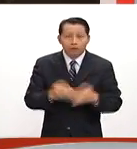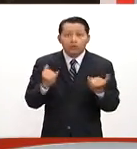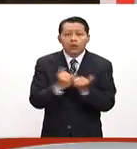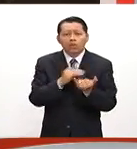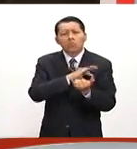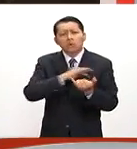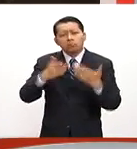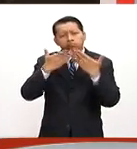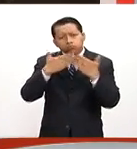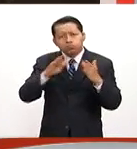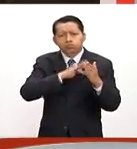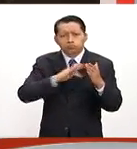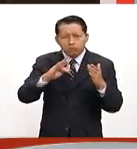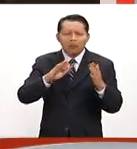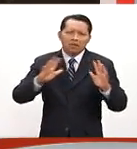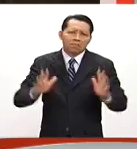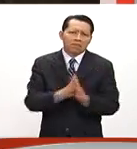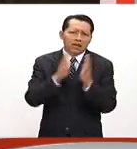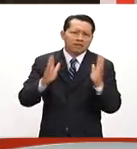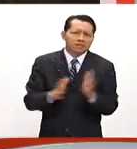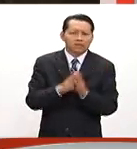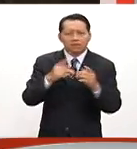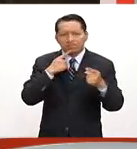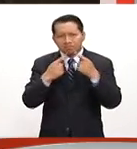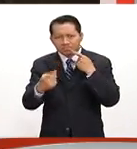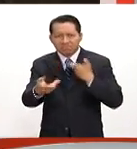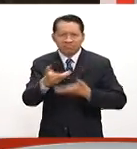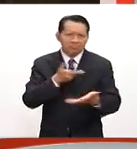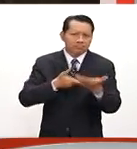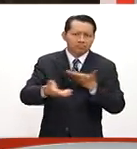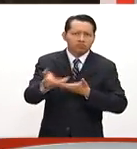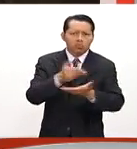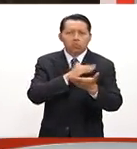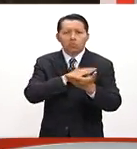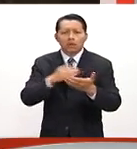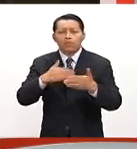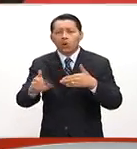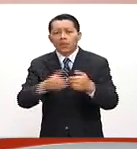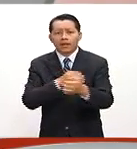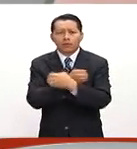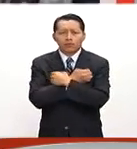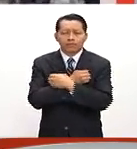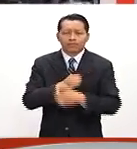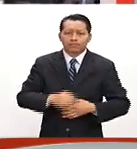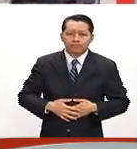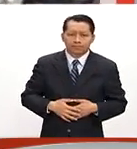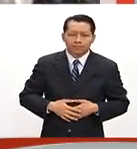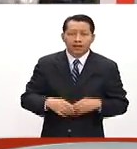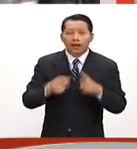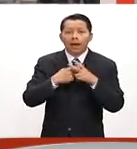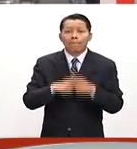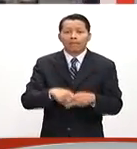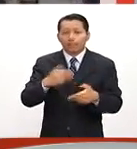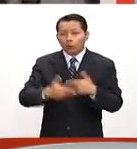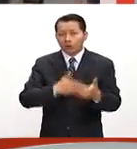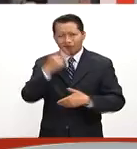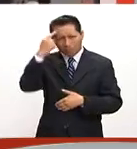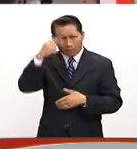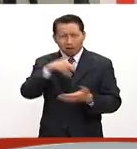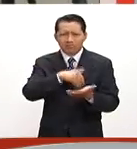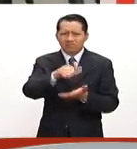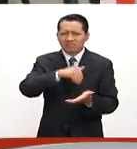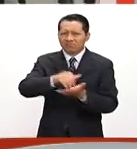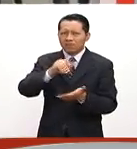ellos, para que puedan participar en estas discusiones sobre el modelo educativo. Inicia el proceso para despedir a